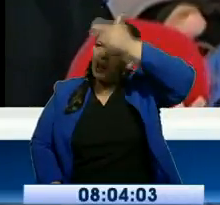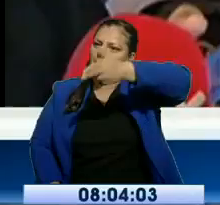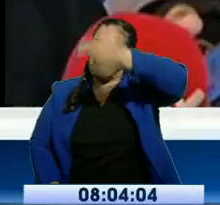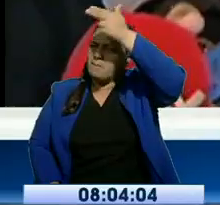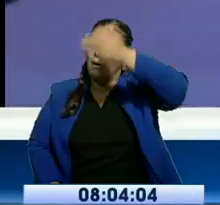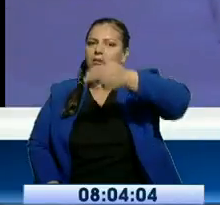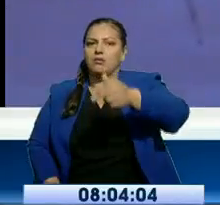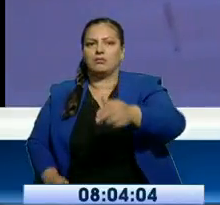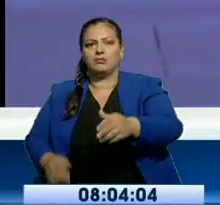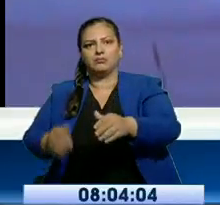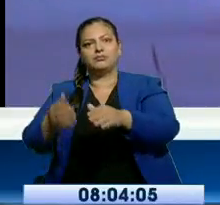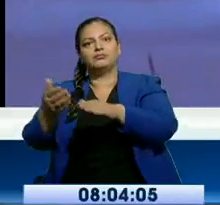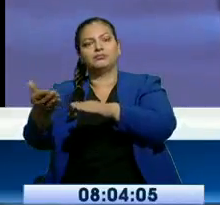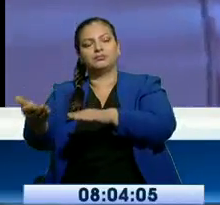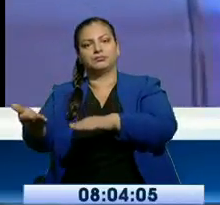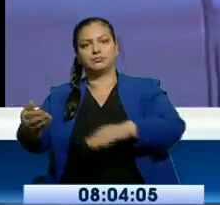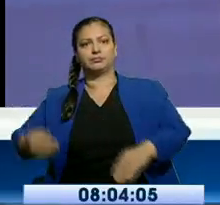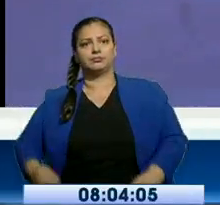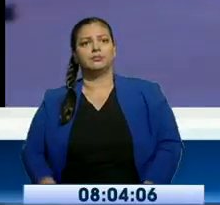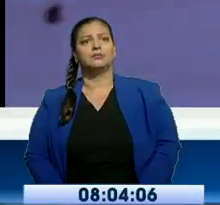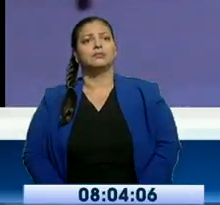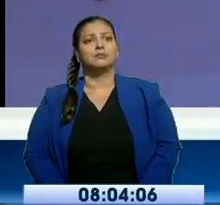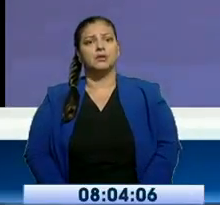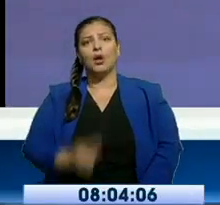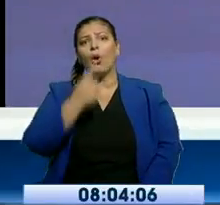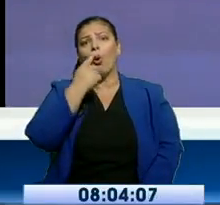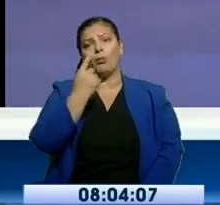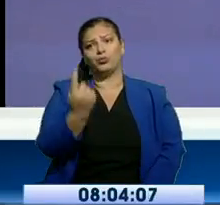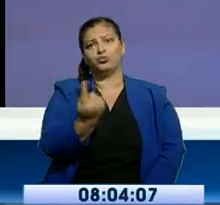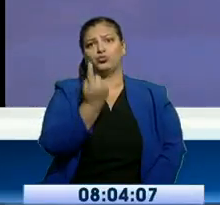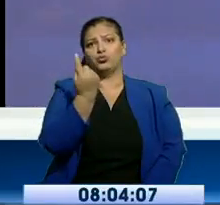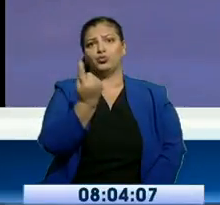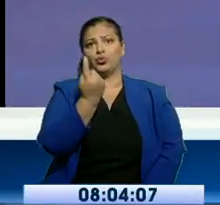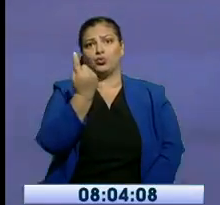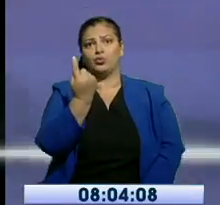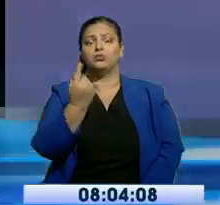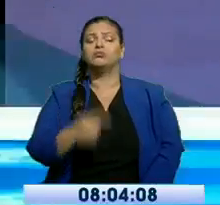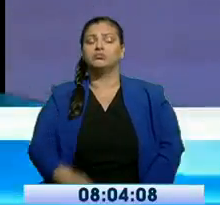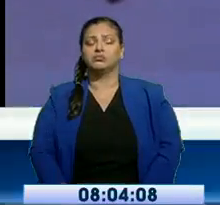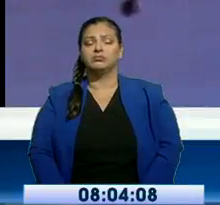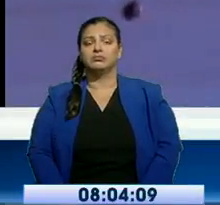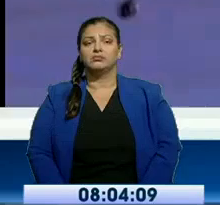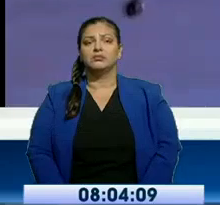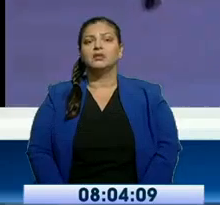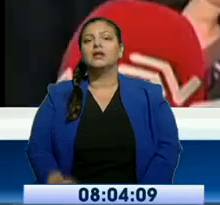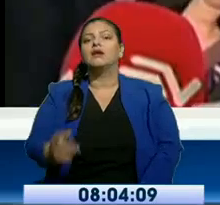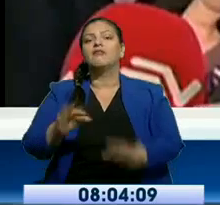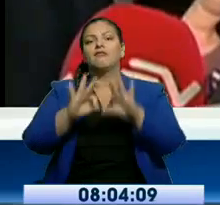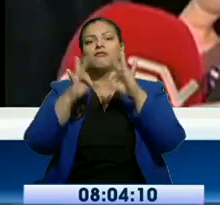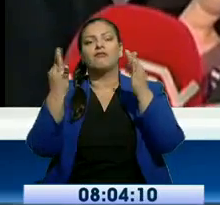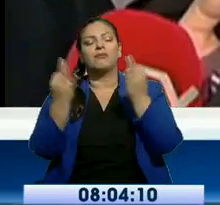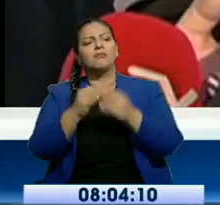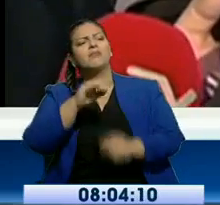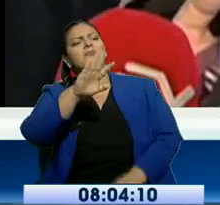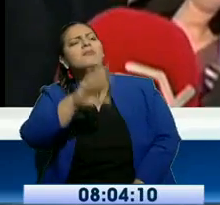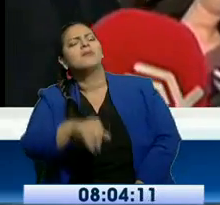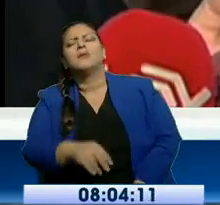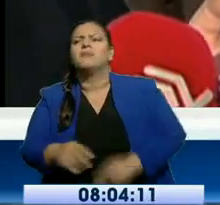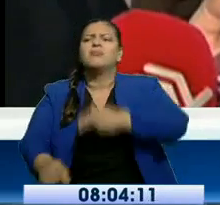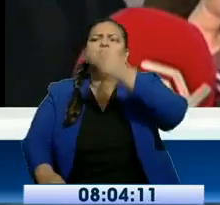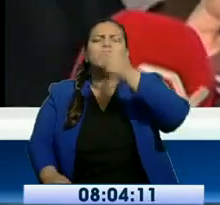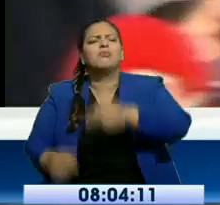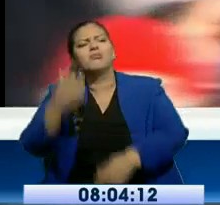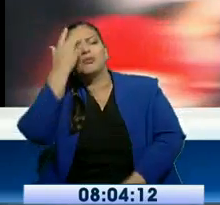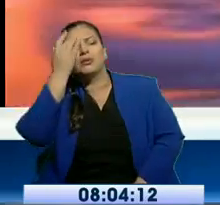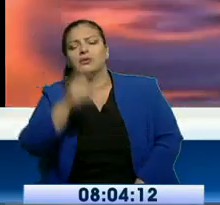O sea, iba solo la víctima. Iba solo la víctima. Este rato ya están con familiares, estamos realizando, sacando la información pertinente para tratar de